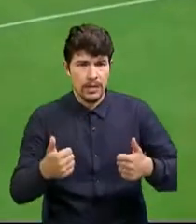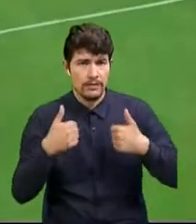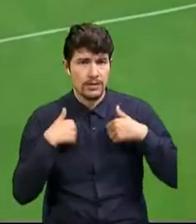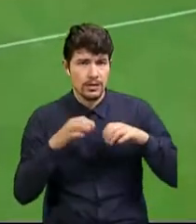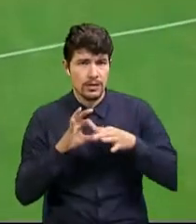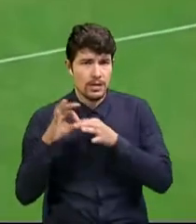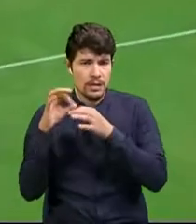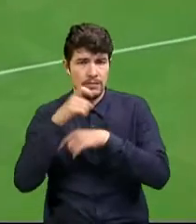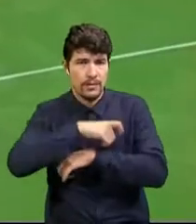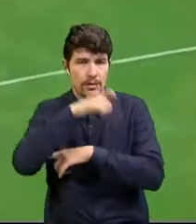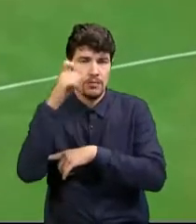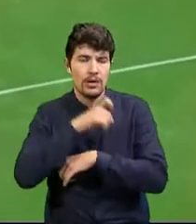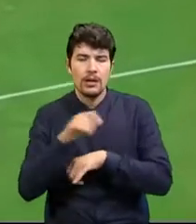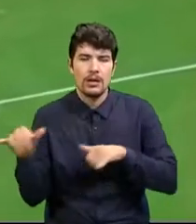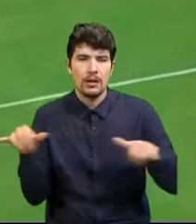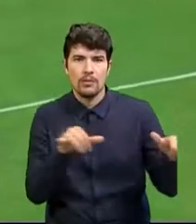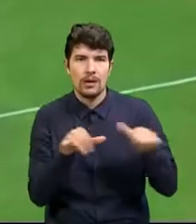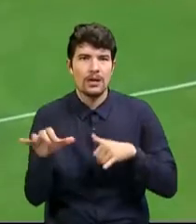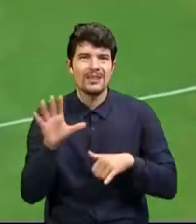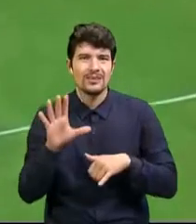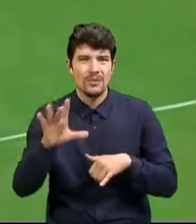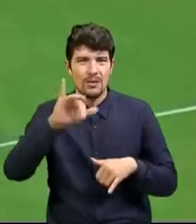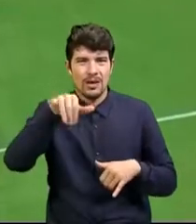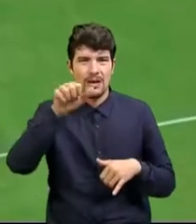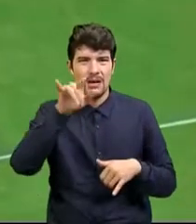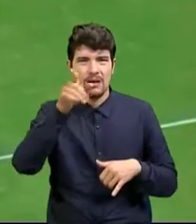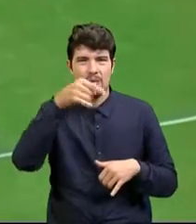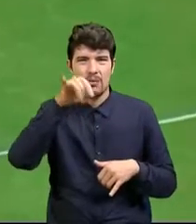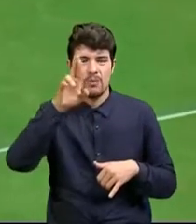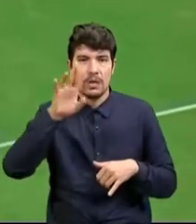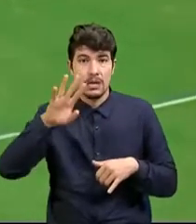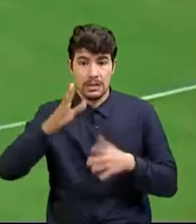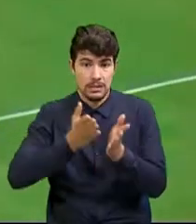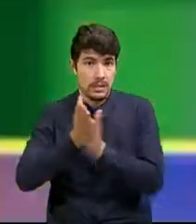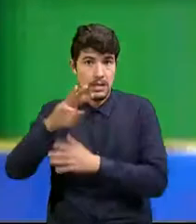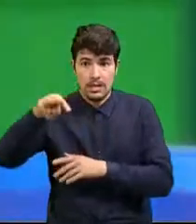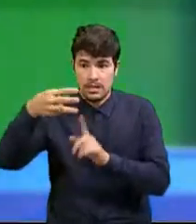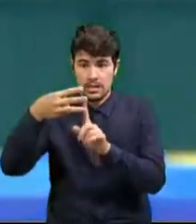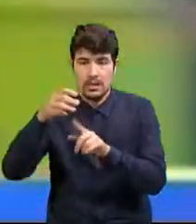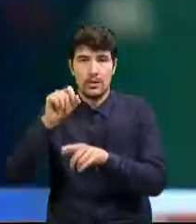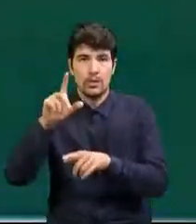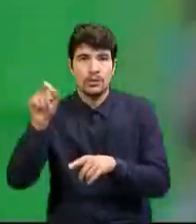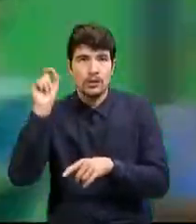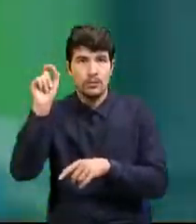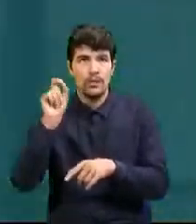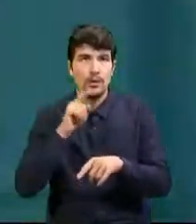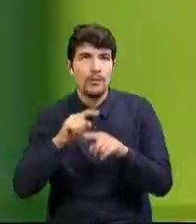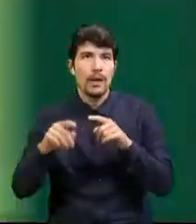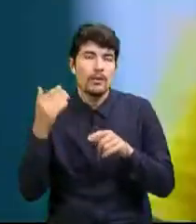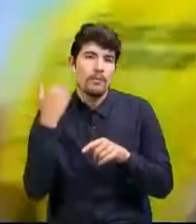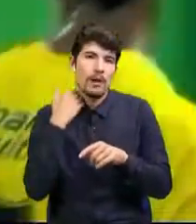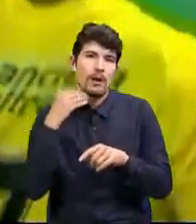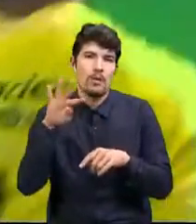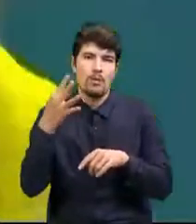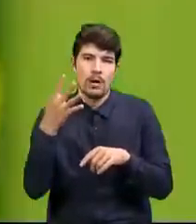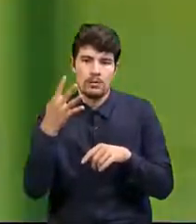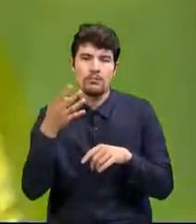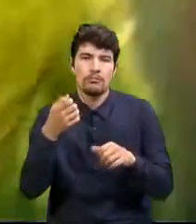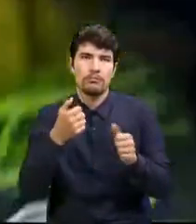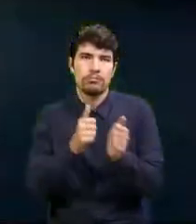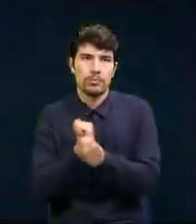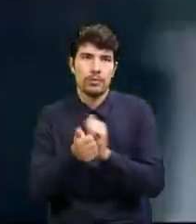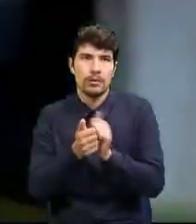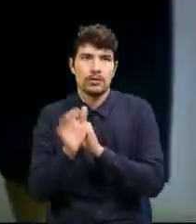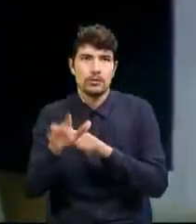alianza petrolera quien empató en su casa con jaguares y a pesar de seguir tercero conoce puntos dejó ir la posibilidad de ganar su cuarto partido consecutivo como